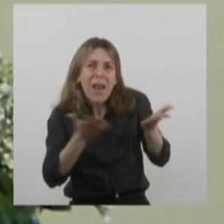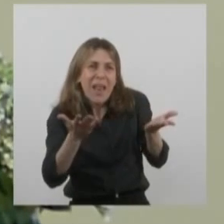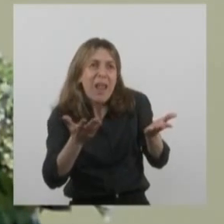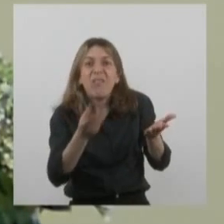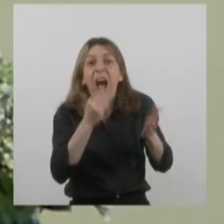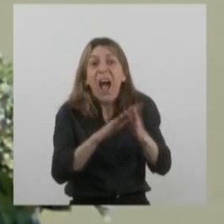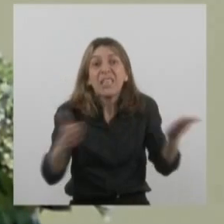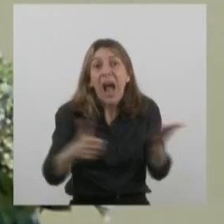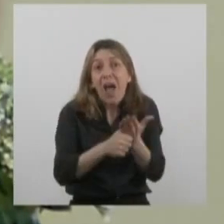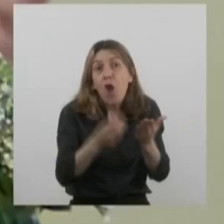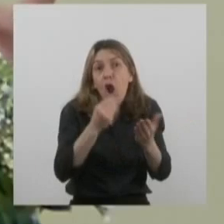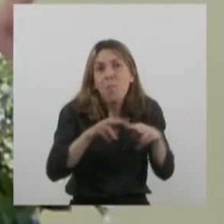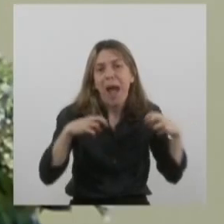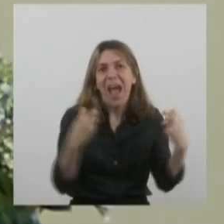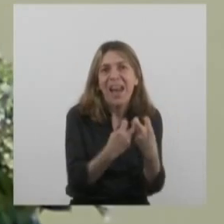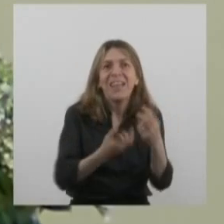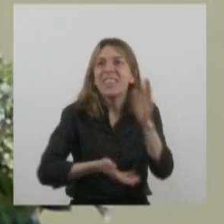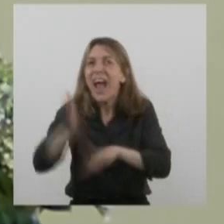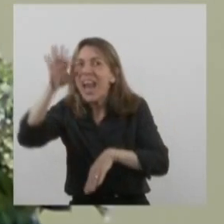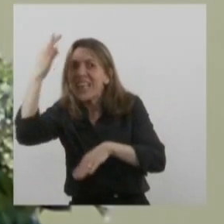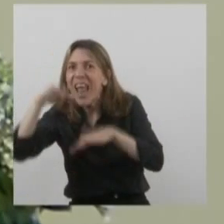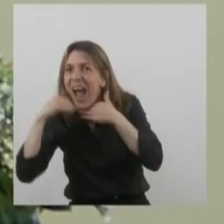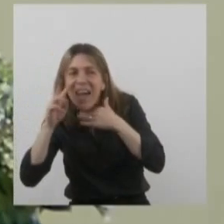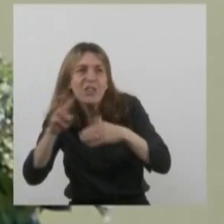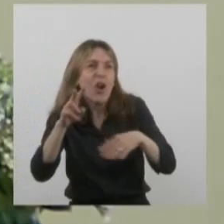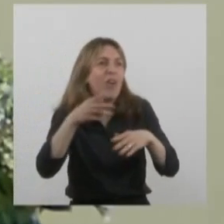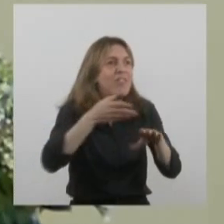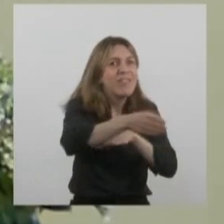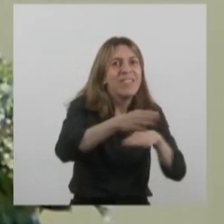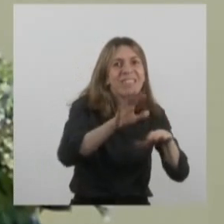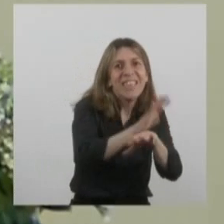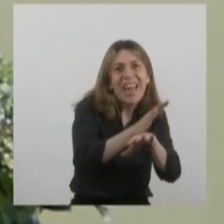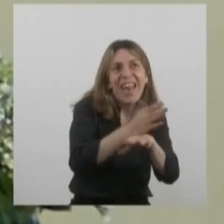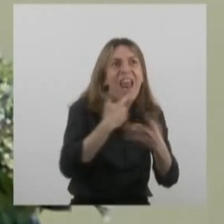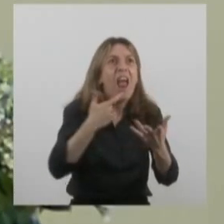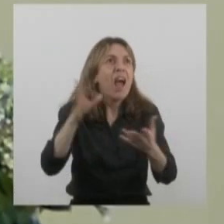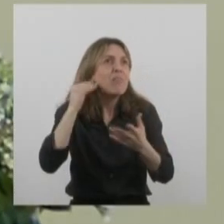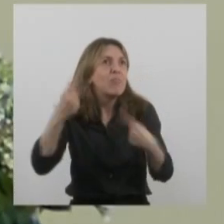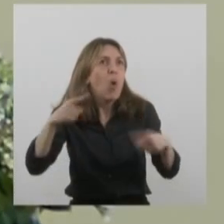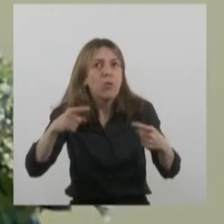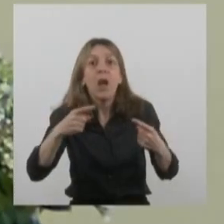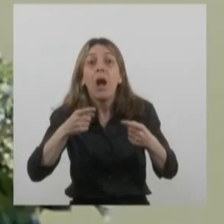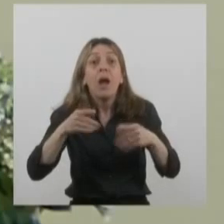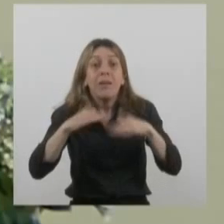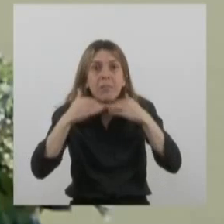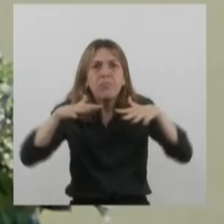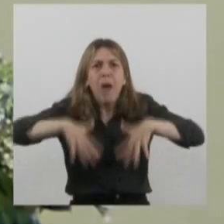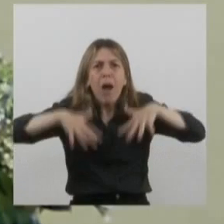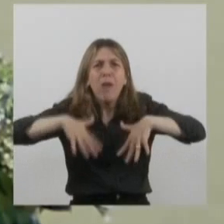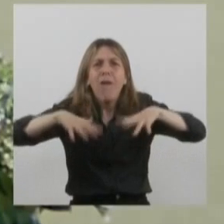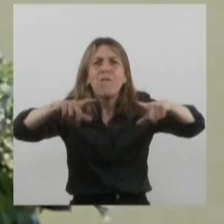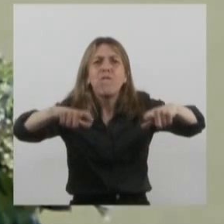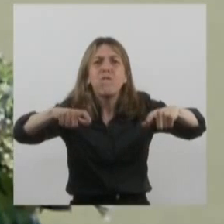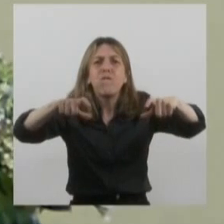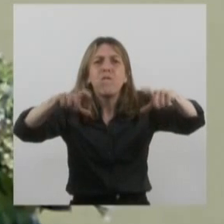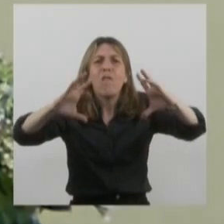un asado, una comida, salir al teatro, salir al cine, ir a escuchar música, ir al fútbol. Todas cosas que